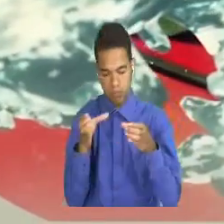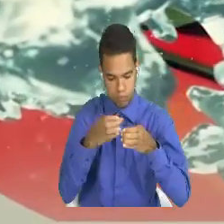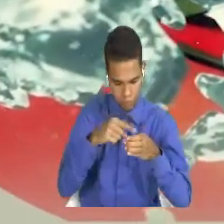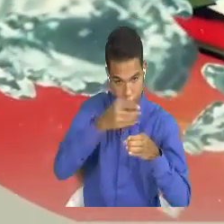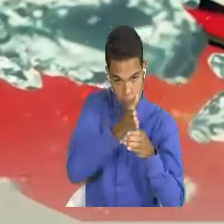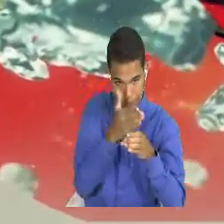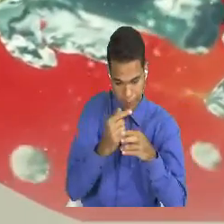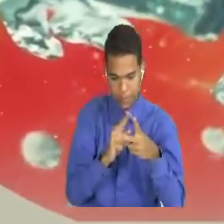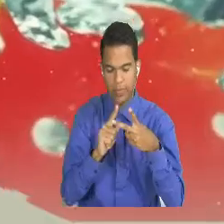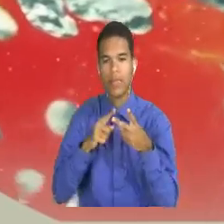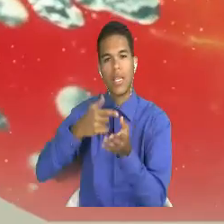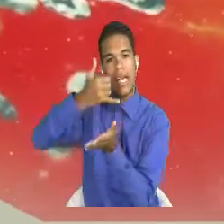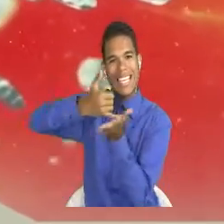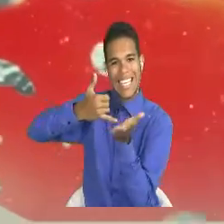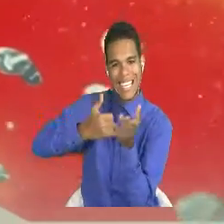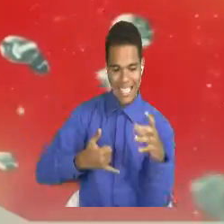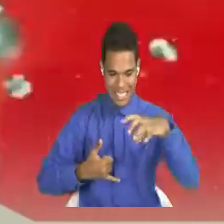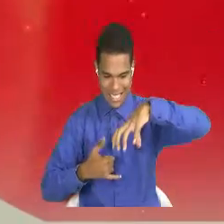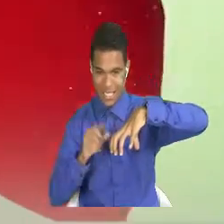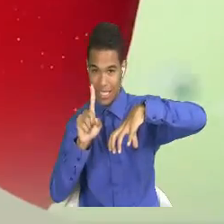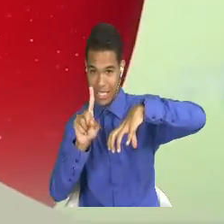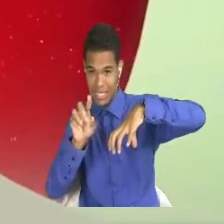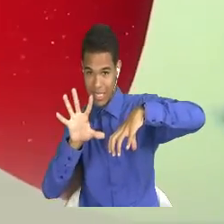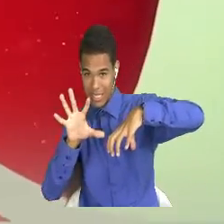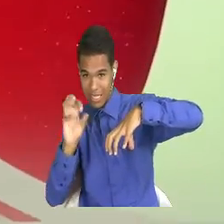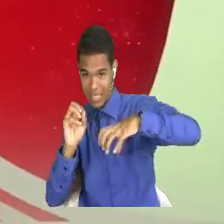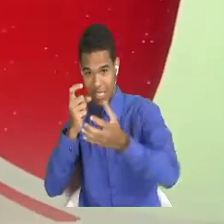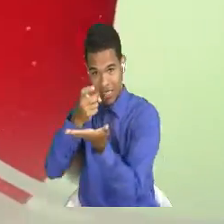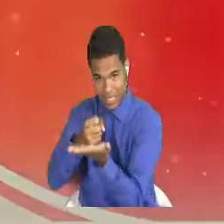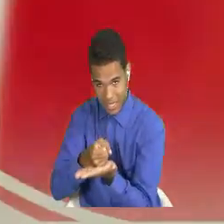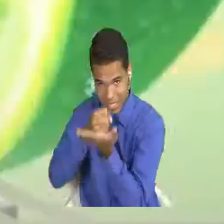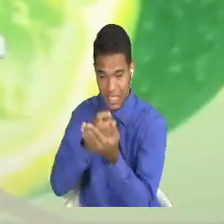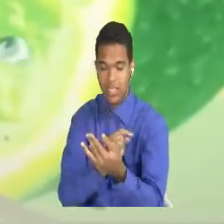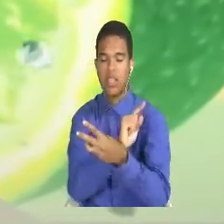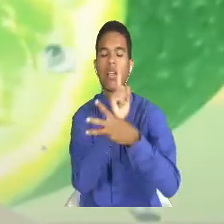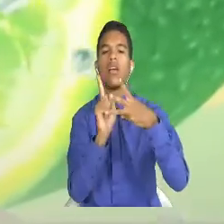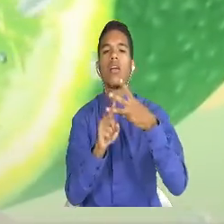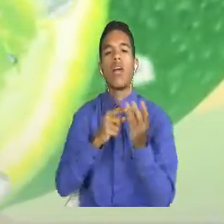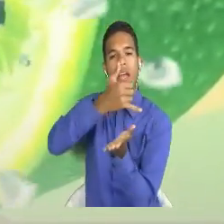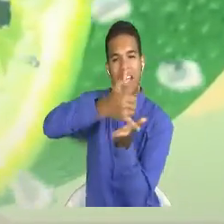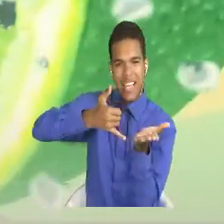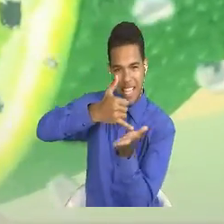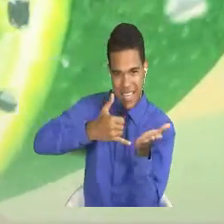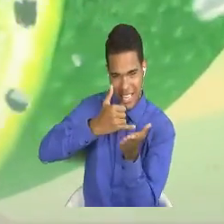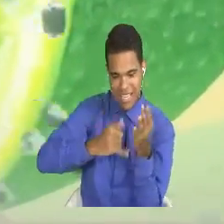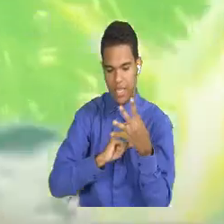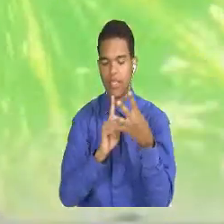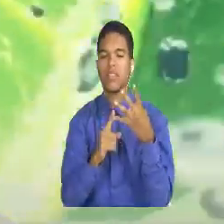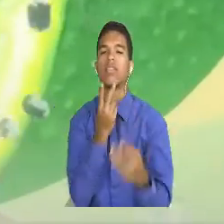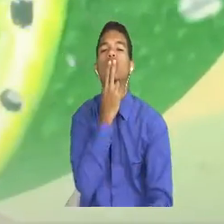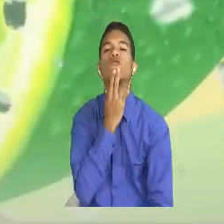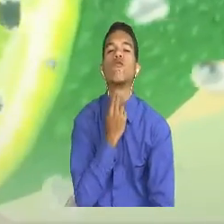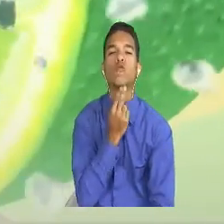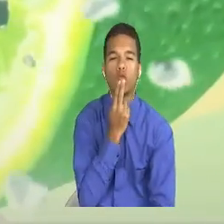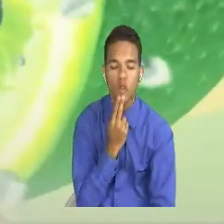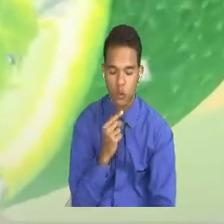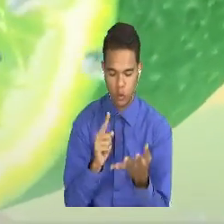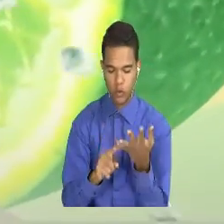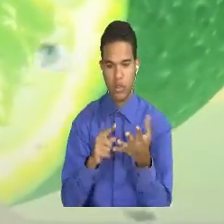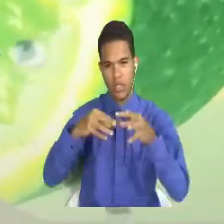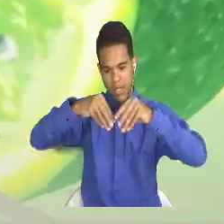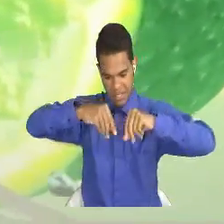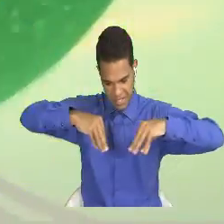bloque, 150 gramos de queso parmesano, 100 gramos de azúcar, 200 gramos de harina de trigo, 3